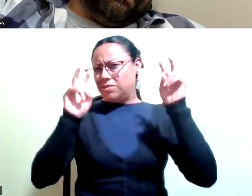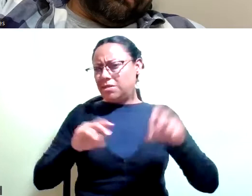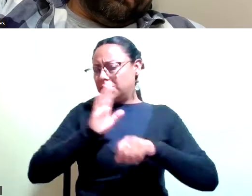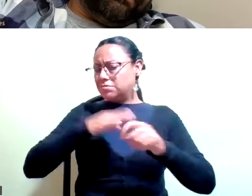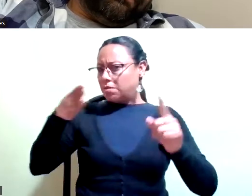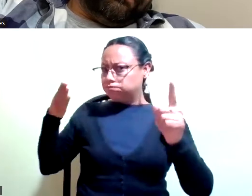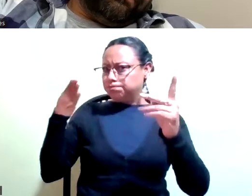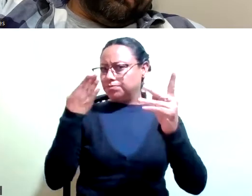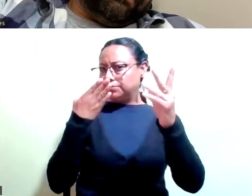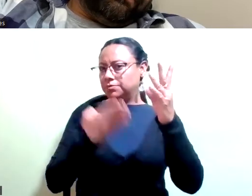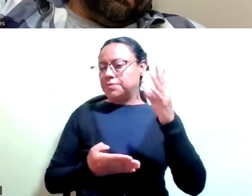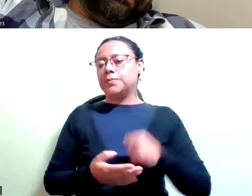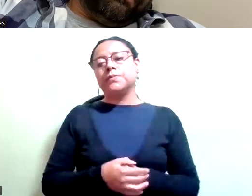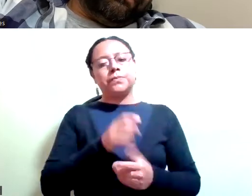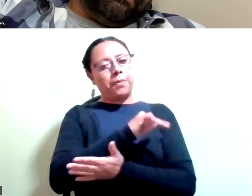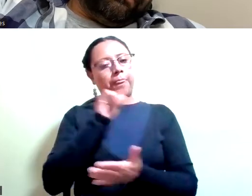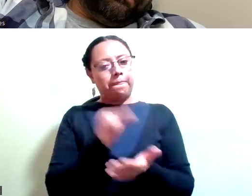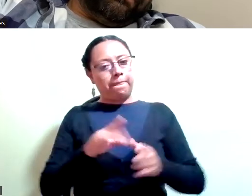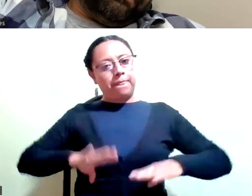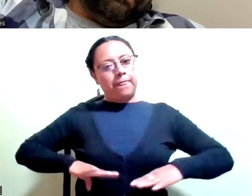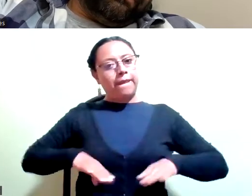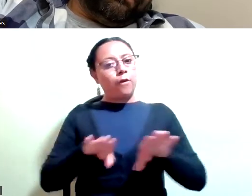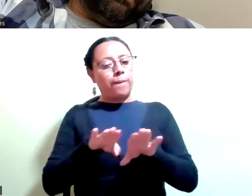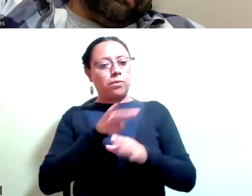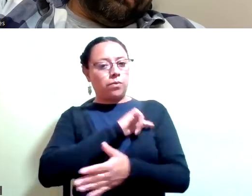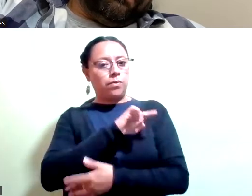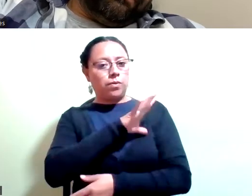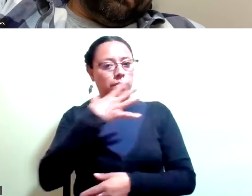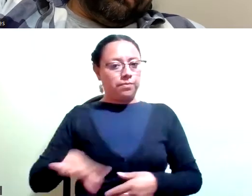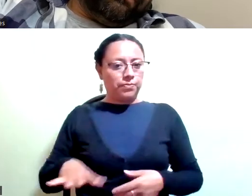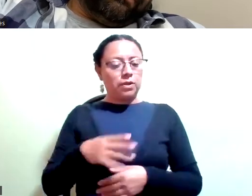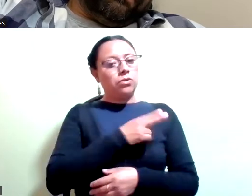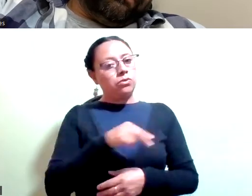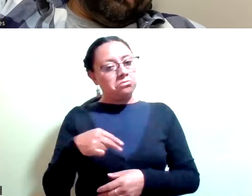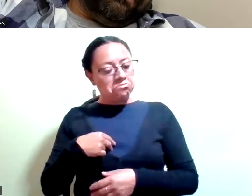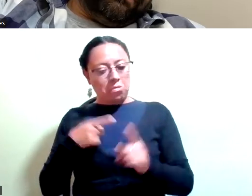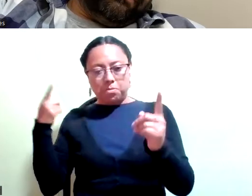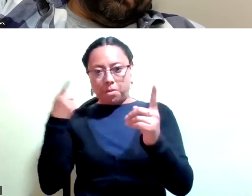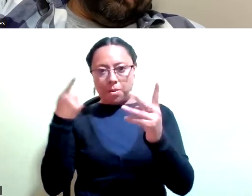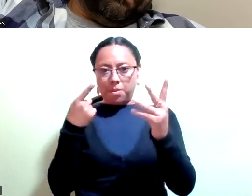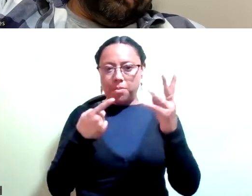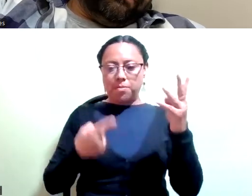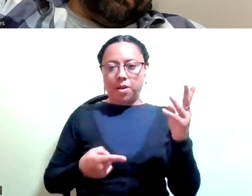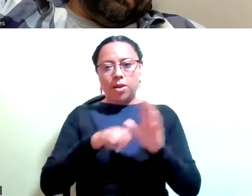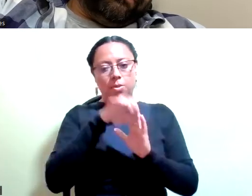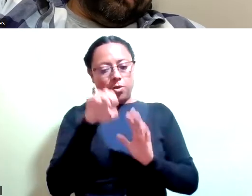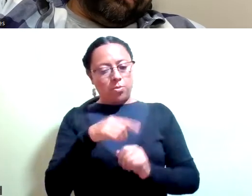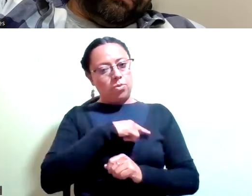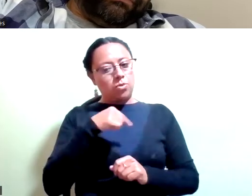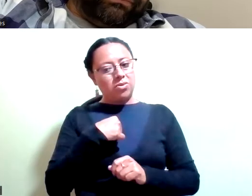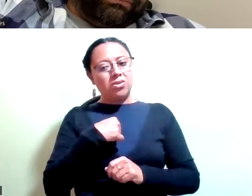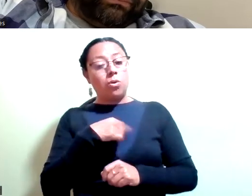lo conocen, una de las características de la ley debe ser general, ¿no? Si somos muy específicos, corremos el riesgo de excluir